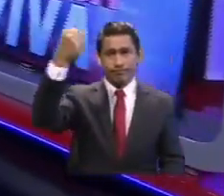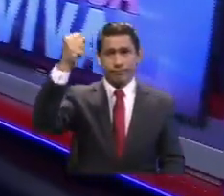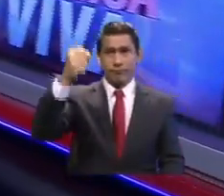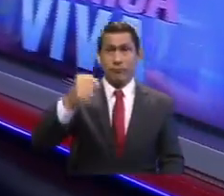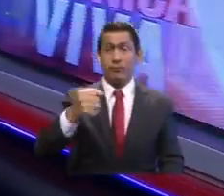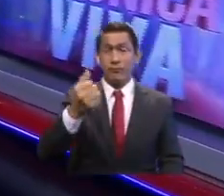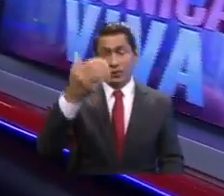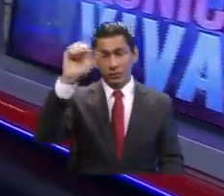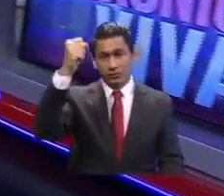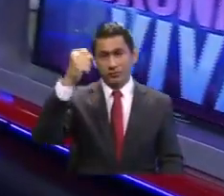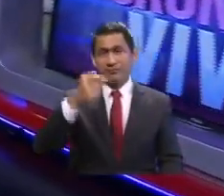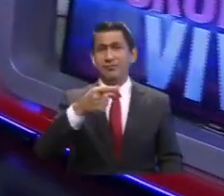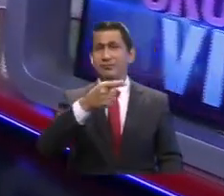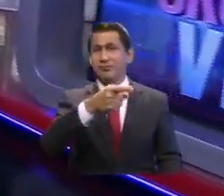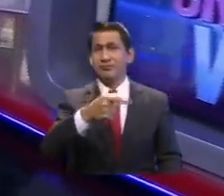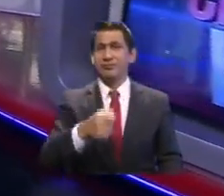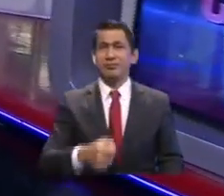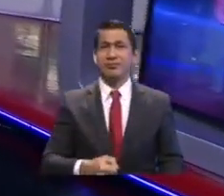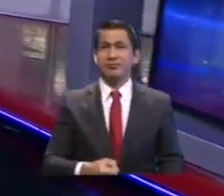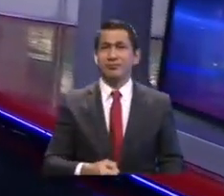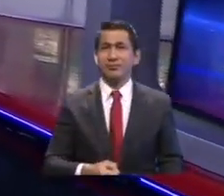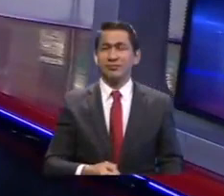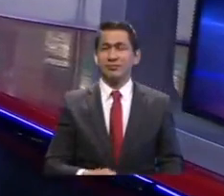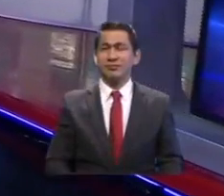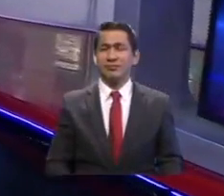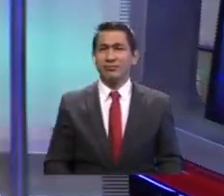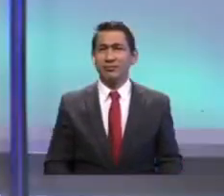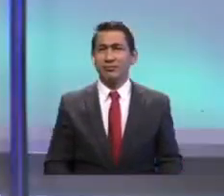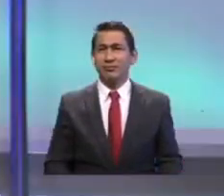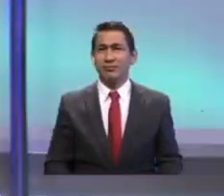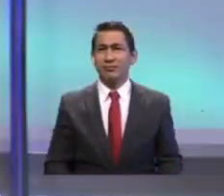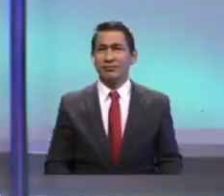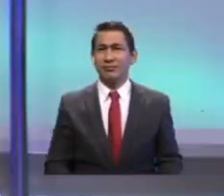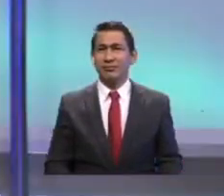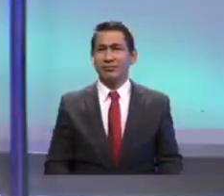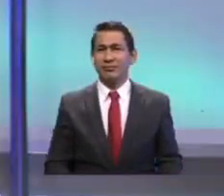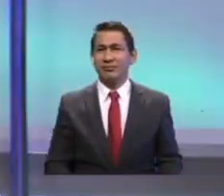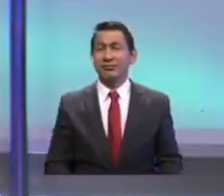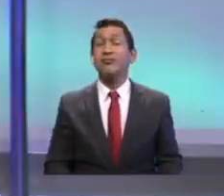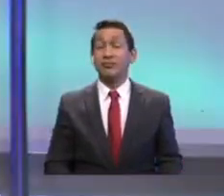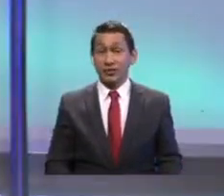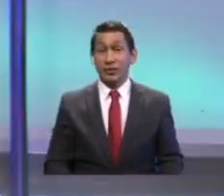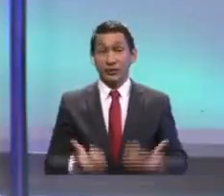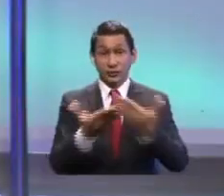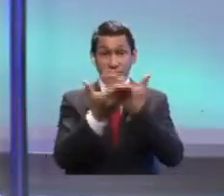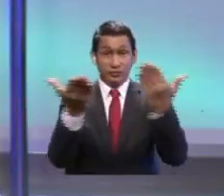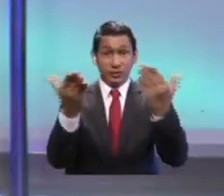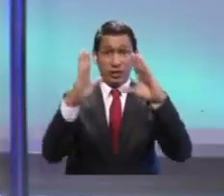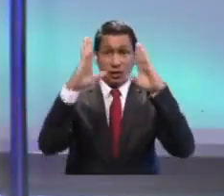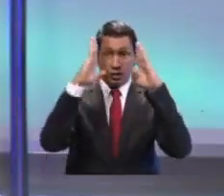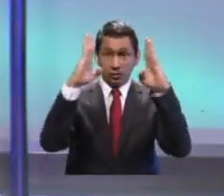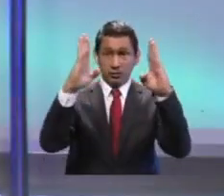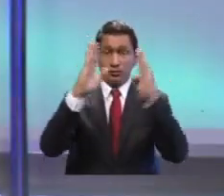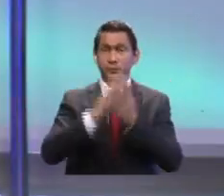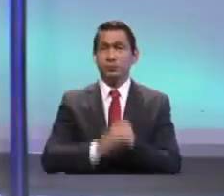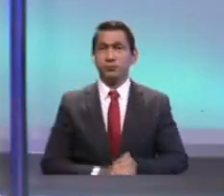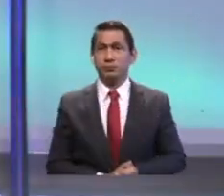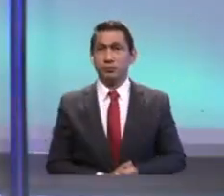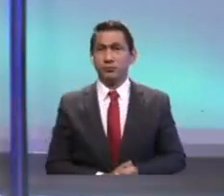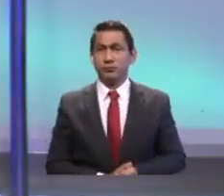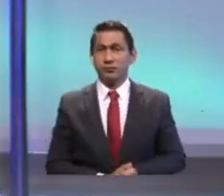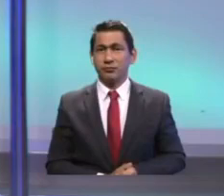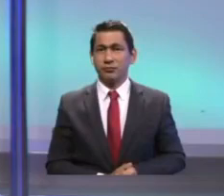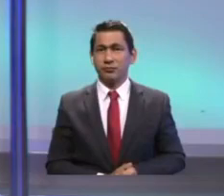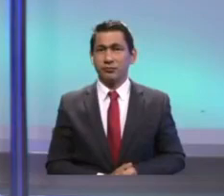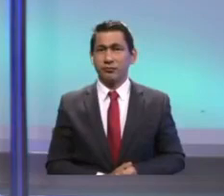Señor Schumblut, Señor Schumblut, Señor Schumblut, Señor Schumblut, Señor Schumblut. Televidentes, atención.